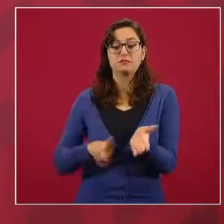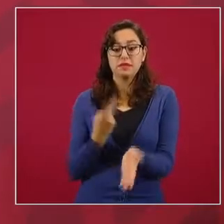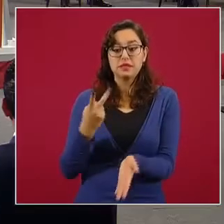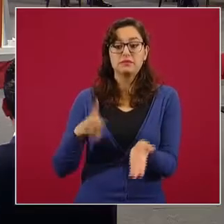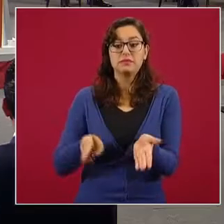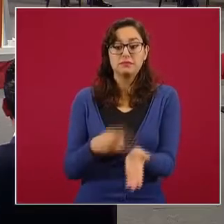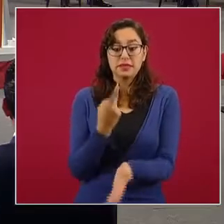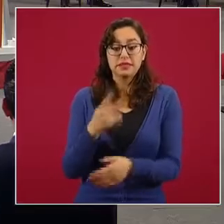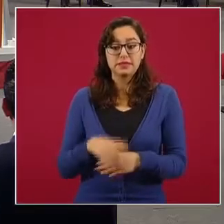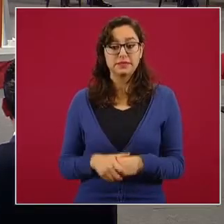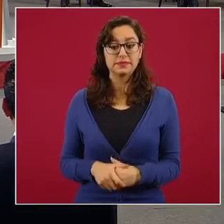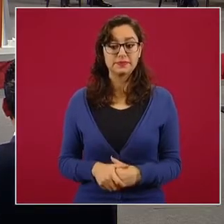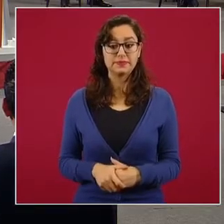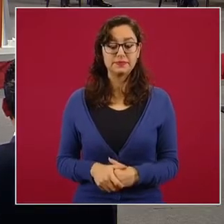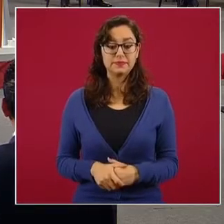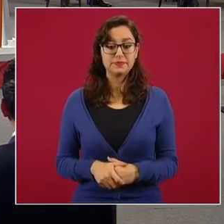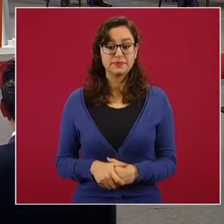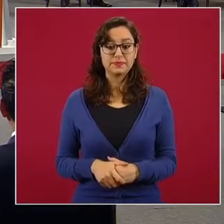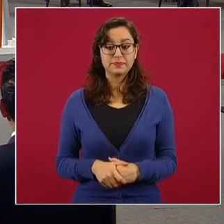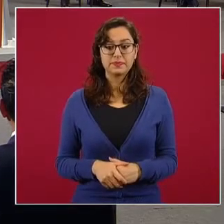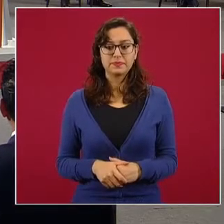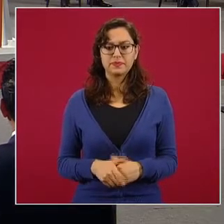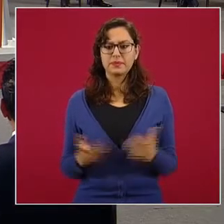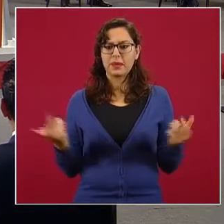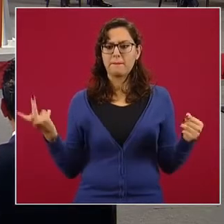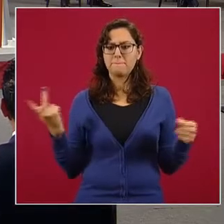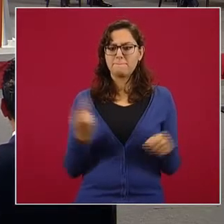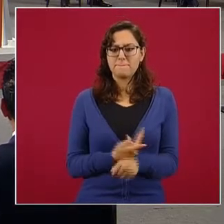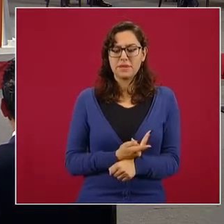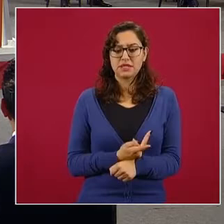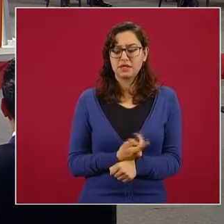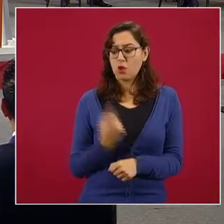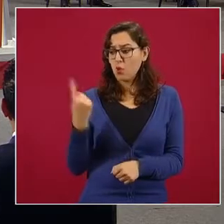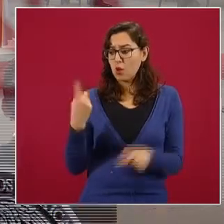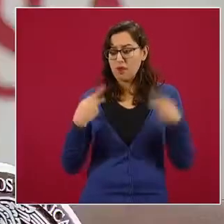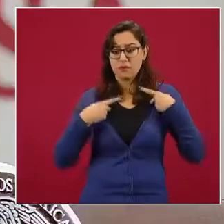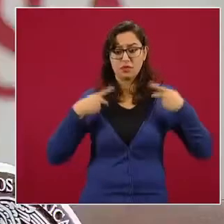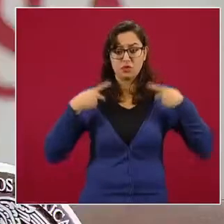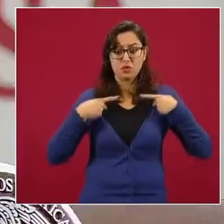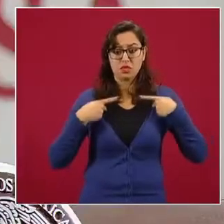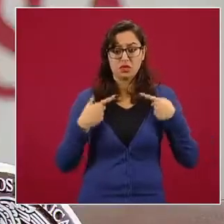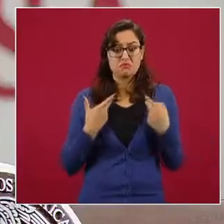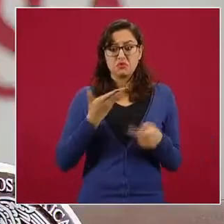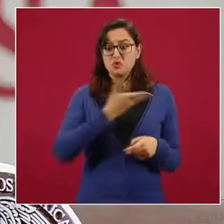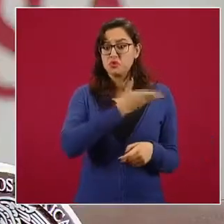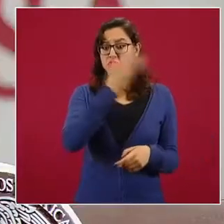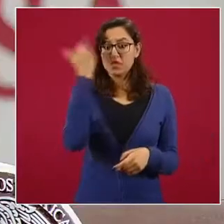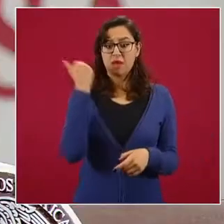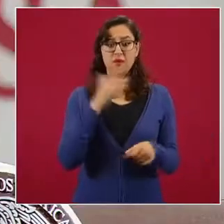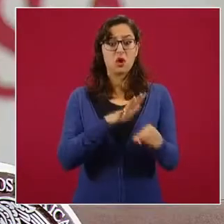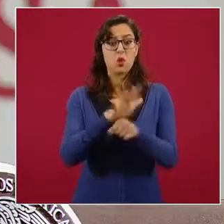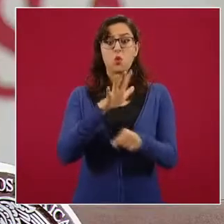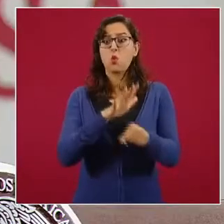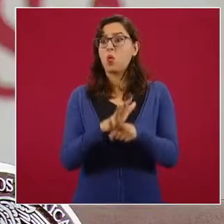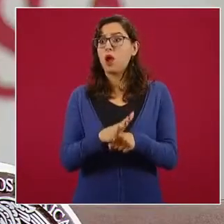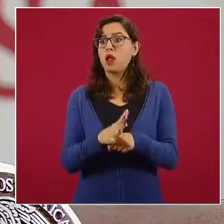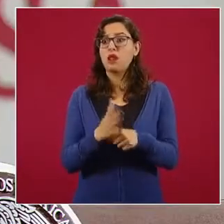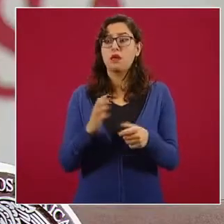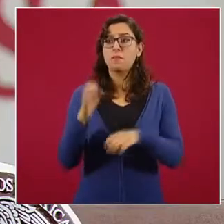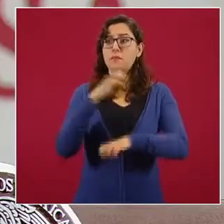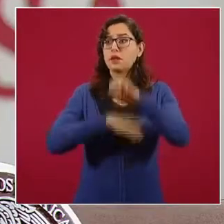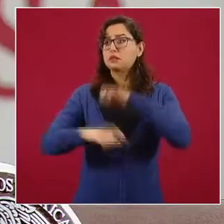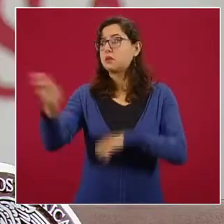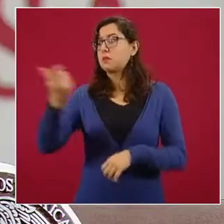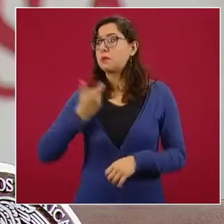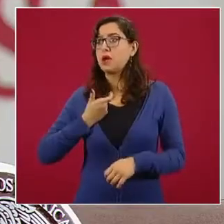pagadoras. ¿Cuál es el problema de que un trabajador ni siquiera sepa qué empresa lo tiene contratado?